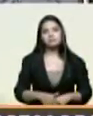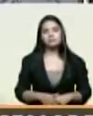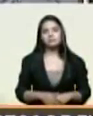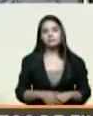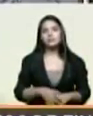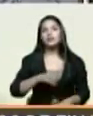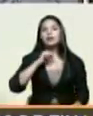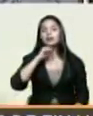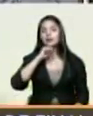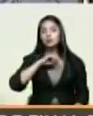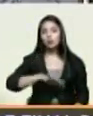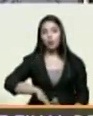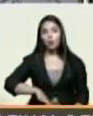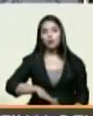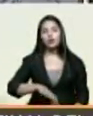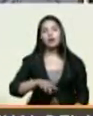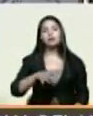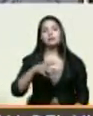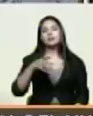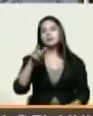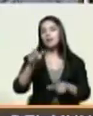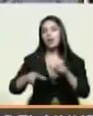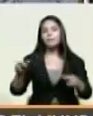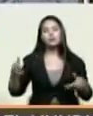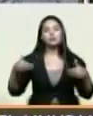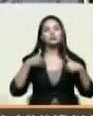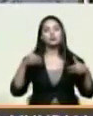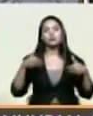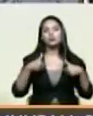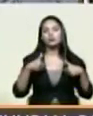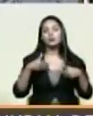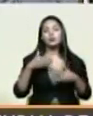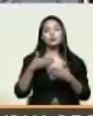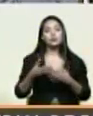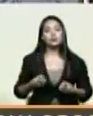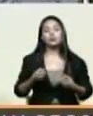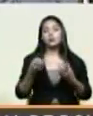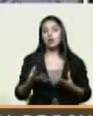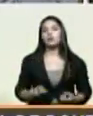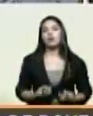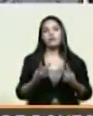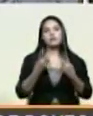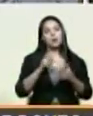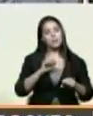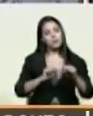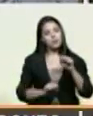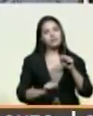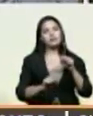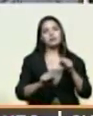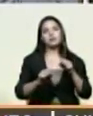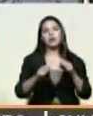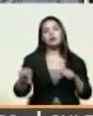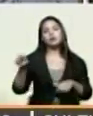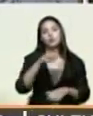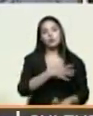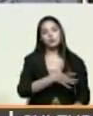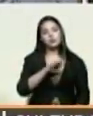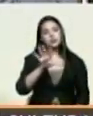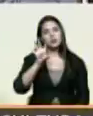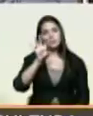la historia de nuestros mártires que ofrendaron su vida, dieron su vida por defender a nuestra amada